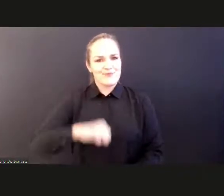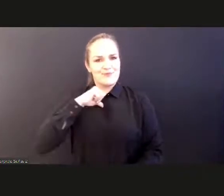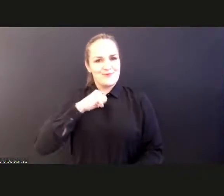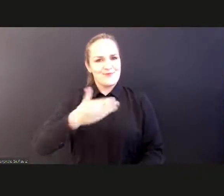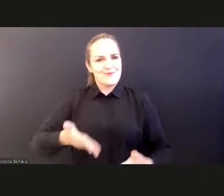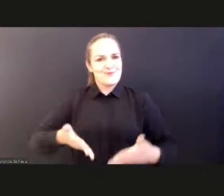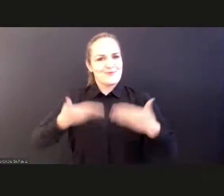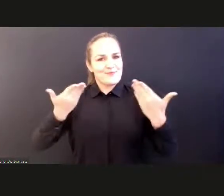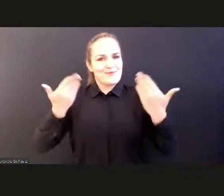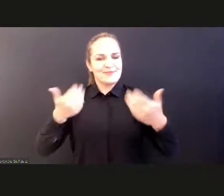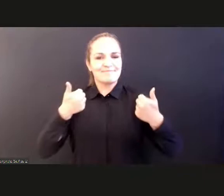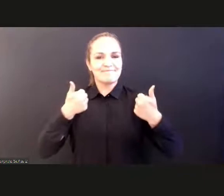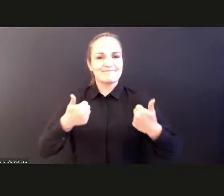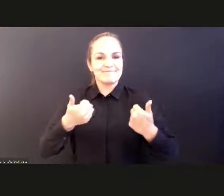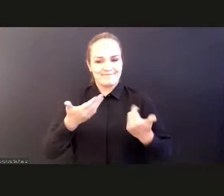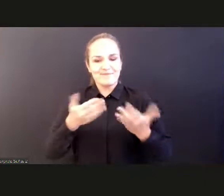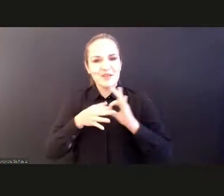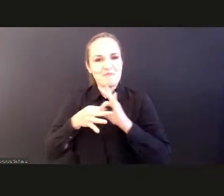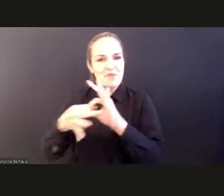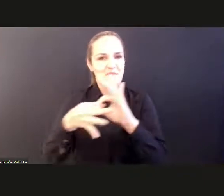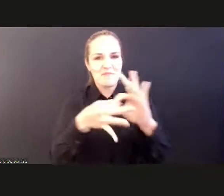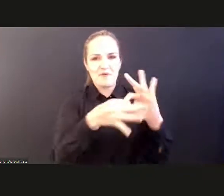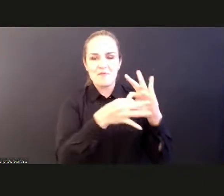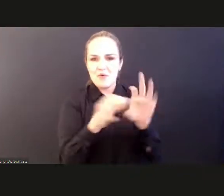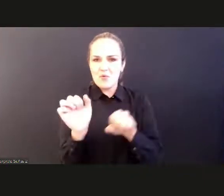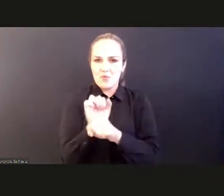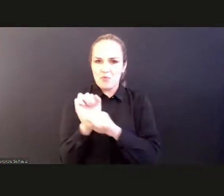de tener esa cooperación.